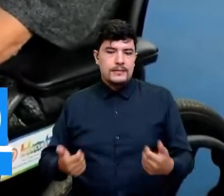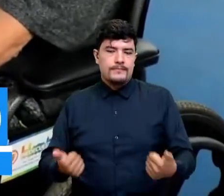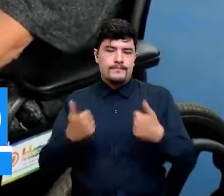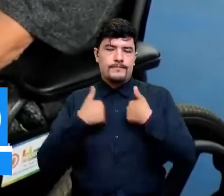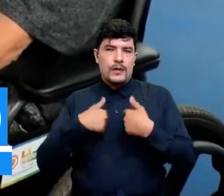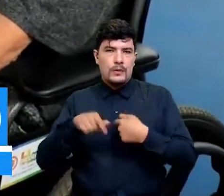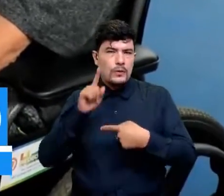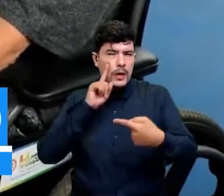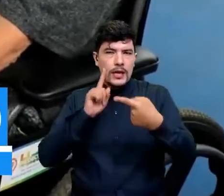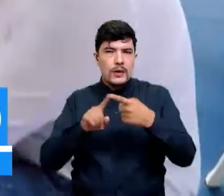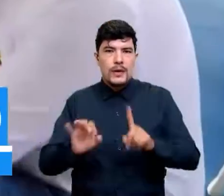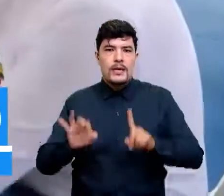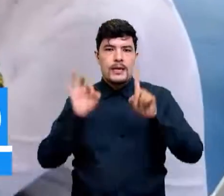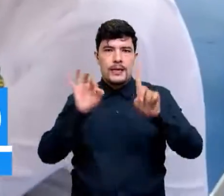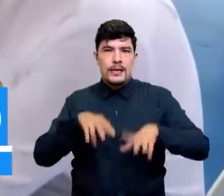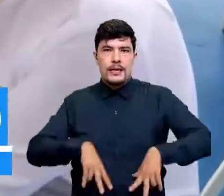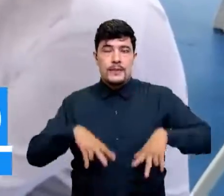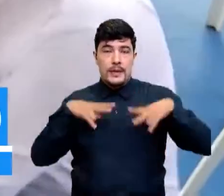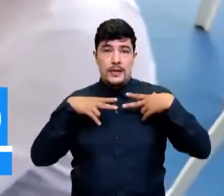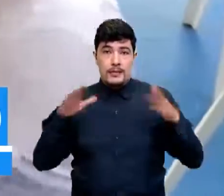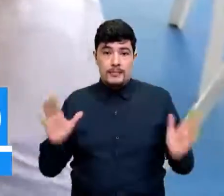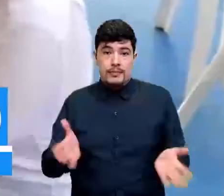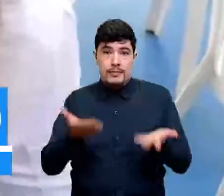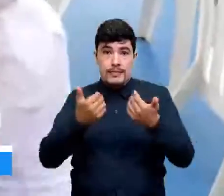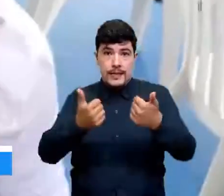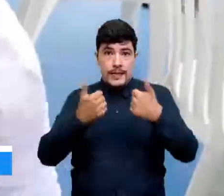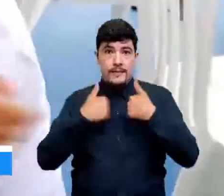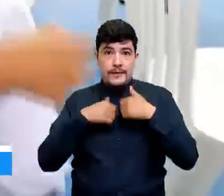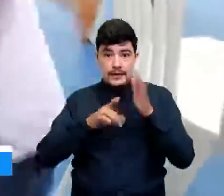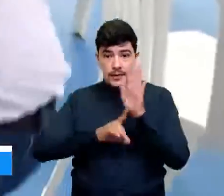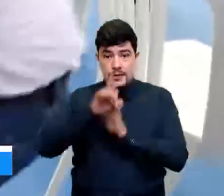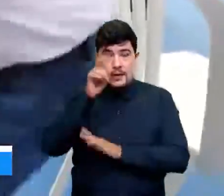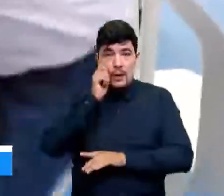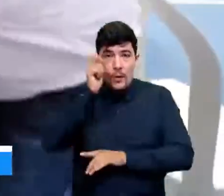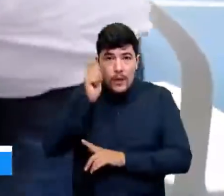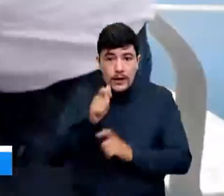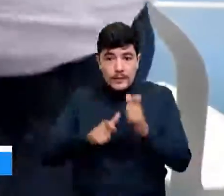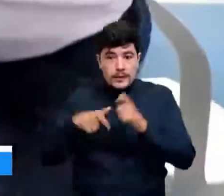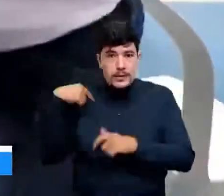de mejorar su calidad de vida y así contribuir al desarrollo humano de los santandereanos.